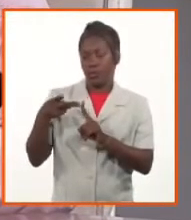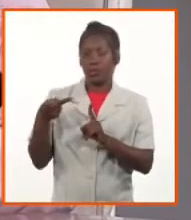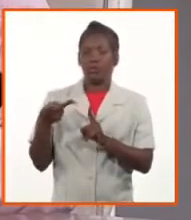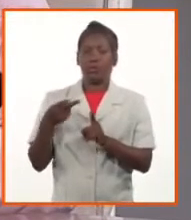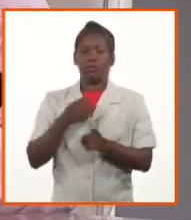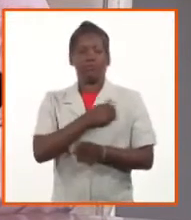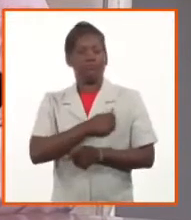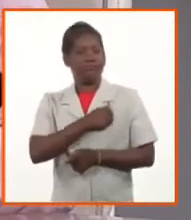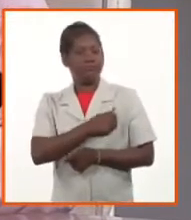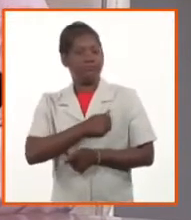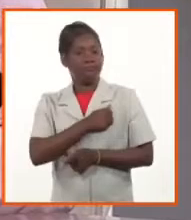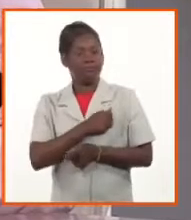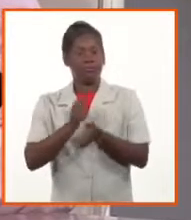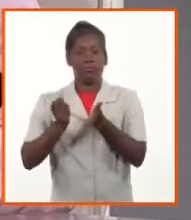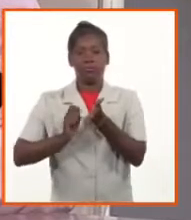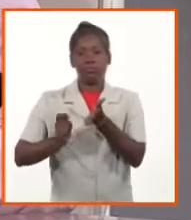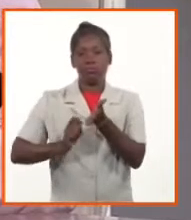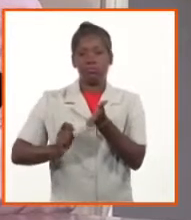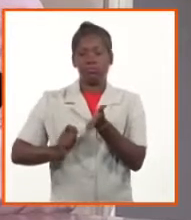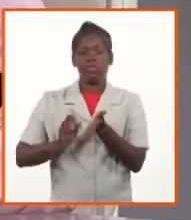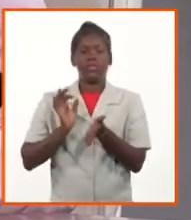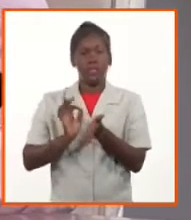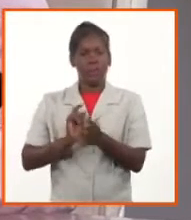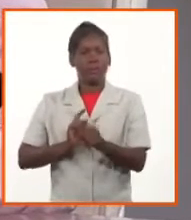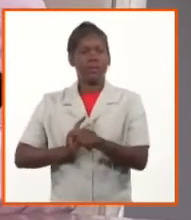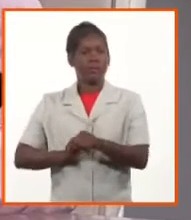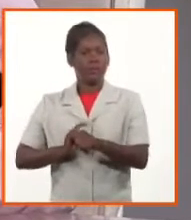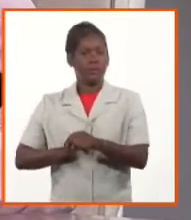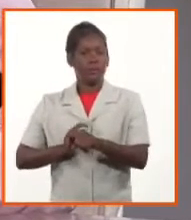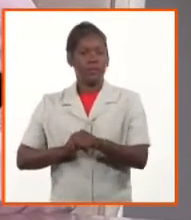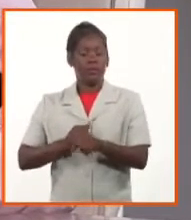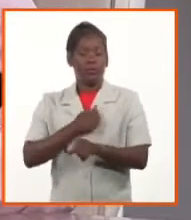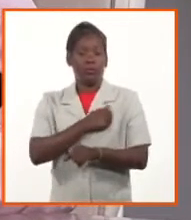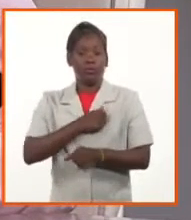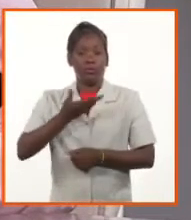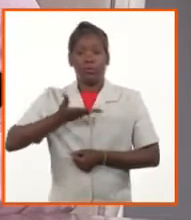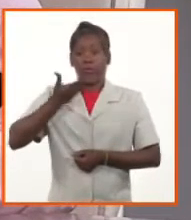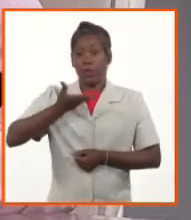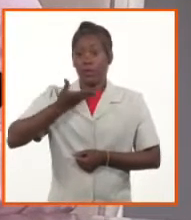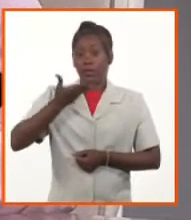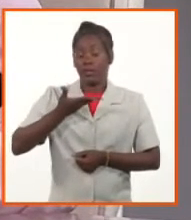alguna parte. Y la poesía también es una forma de criticar